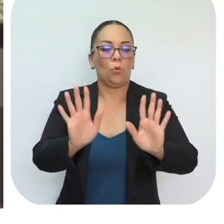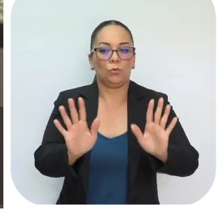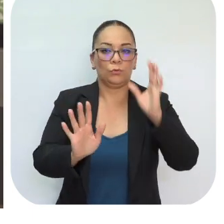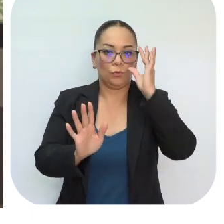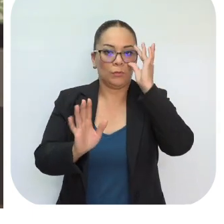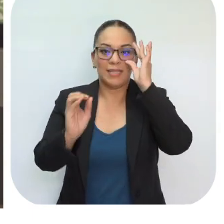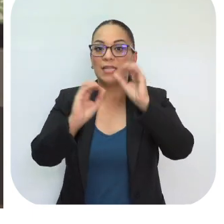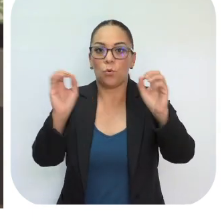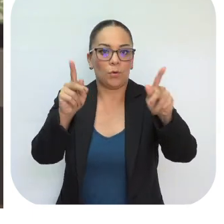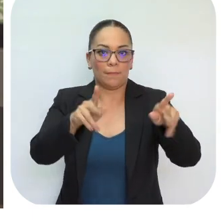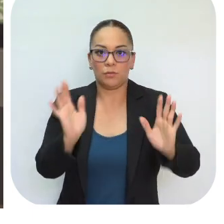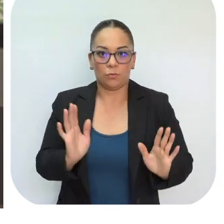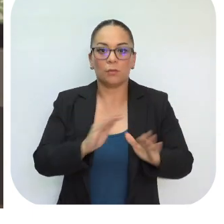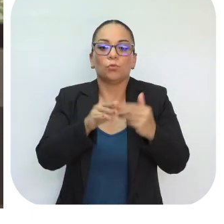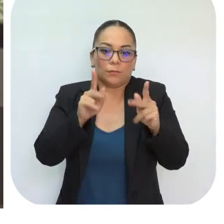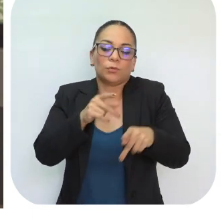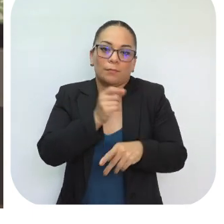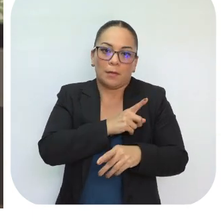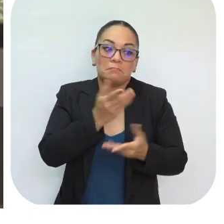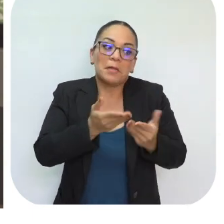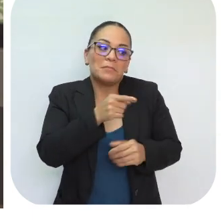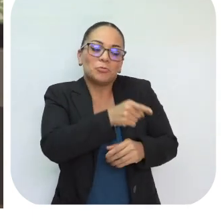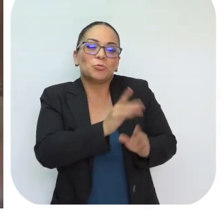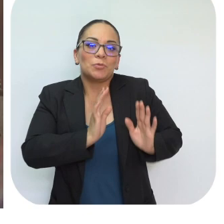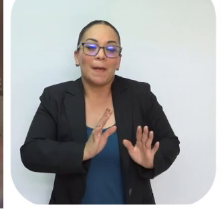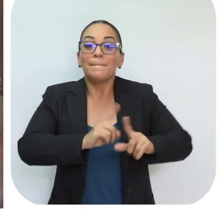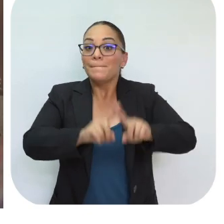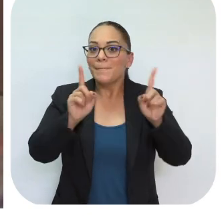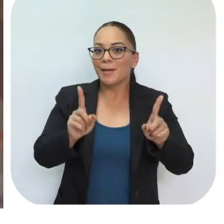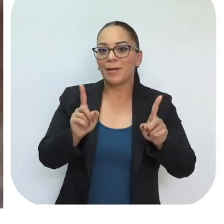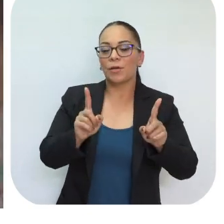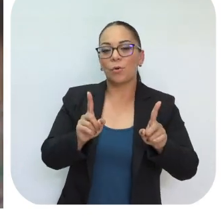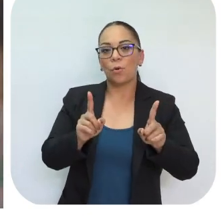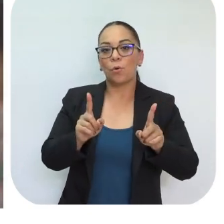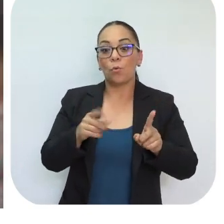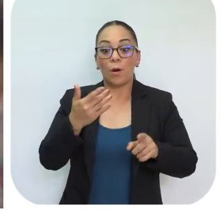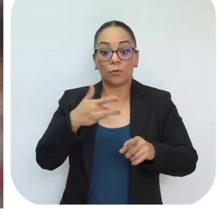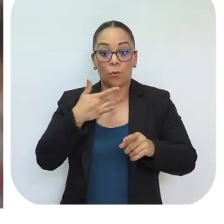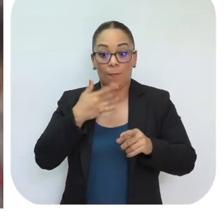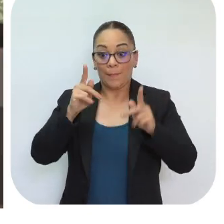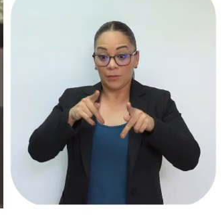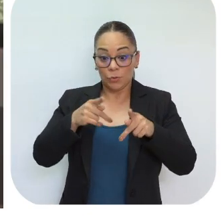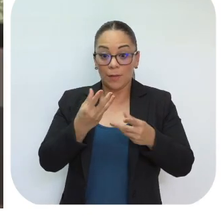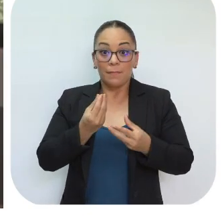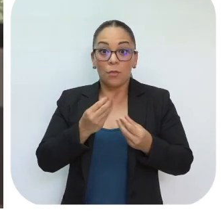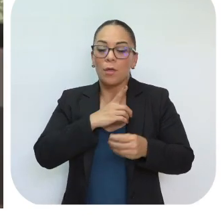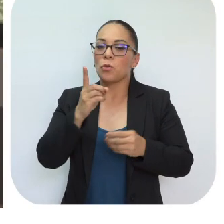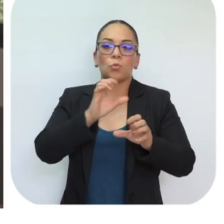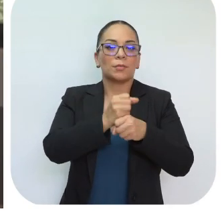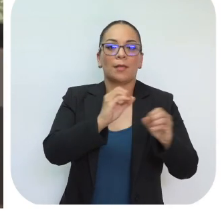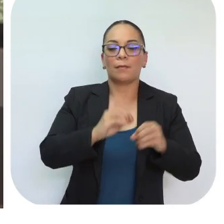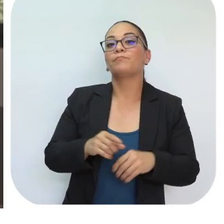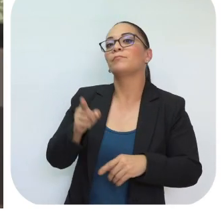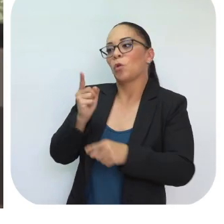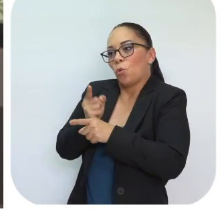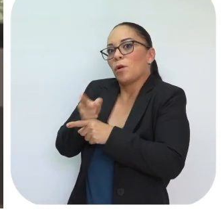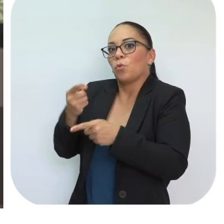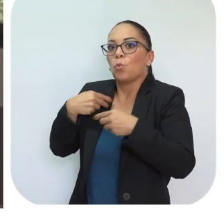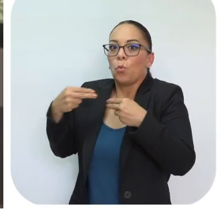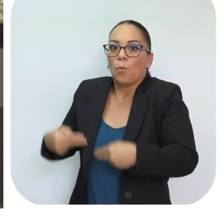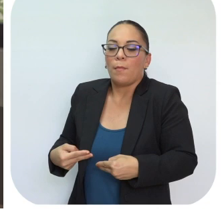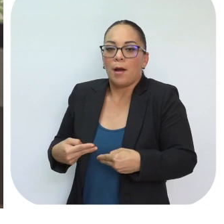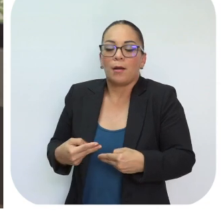Nadie. Tal vez usted. Pero de ahí uno por temor a Dios no roba. Es que uno es humano. Uno es